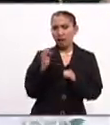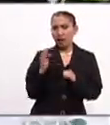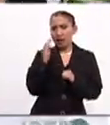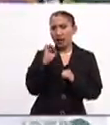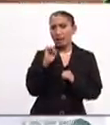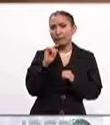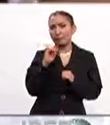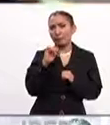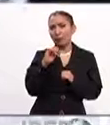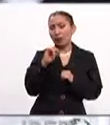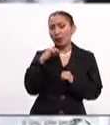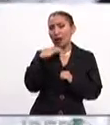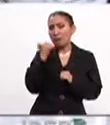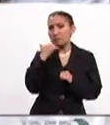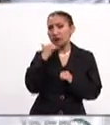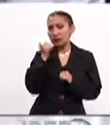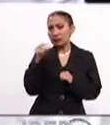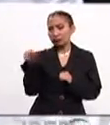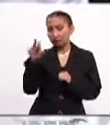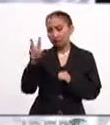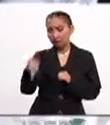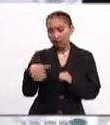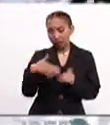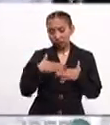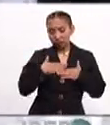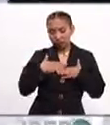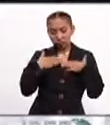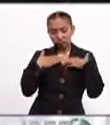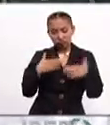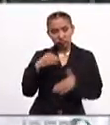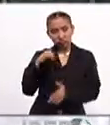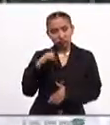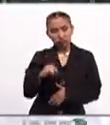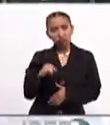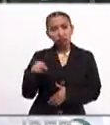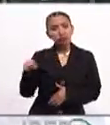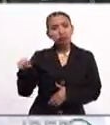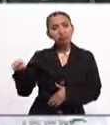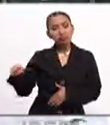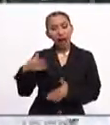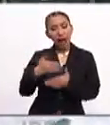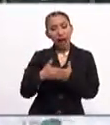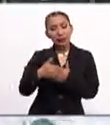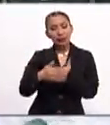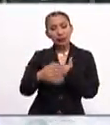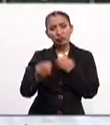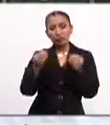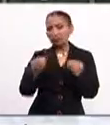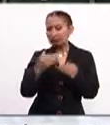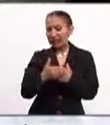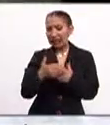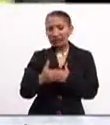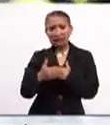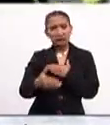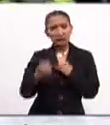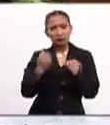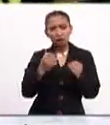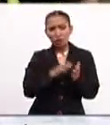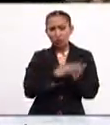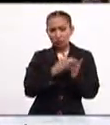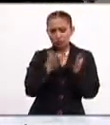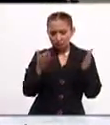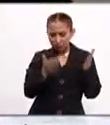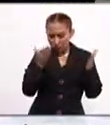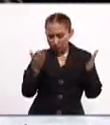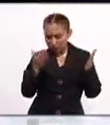del Episcopado Alemán, reconoció que los archivos, muchos archivos y muchos